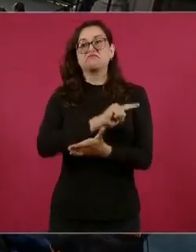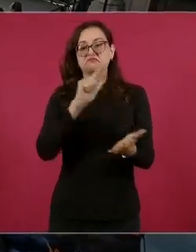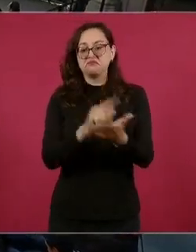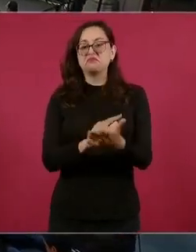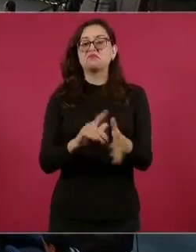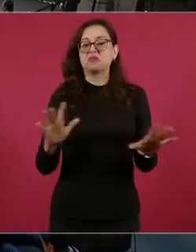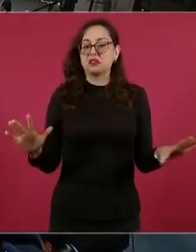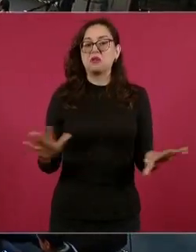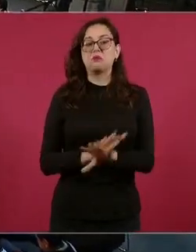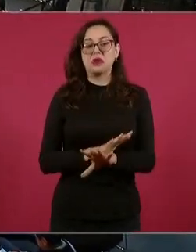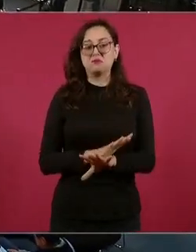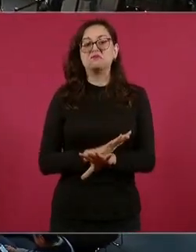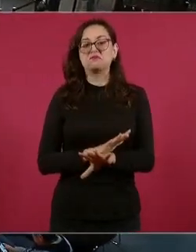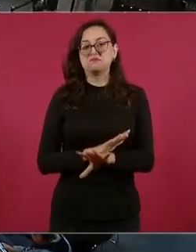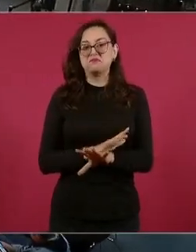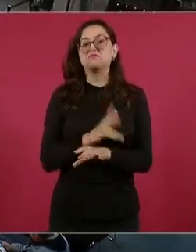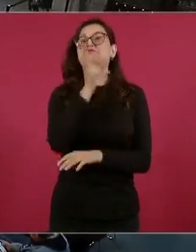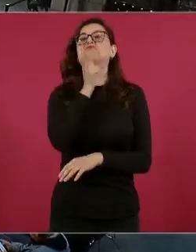la privatización.